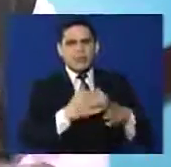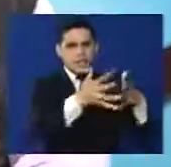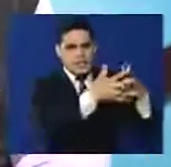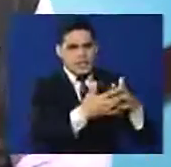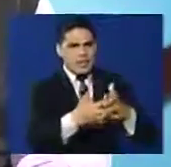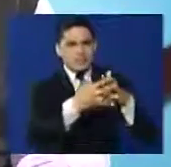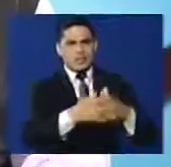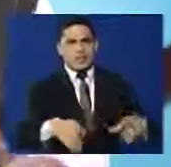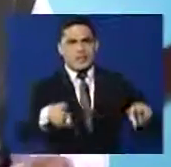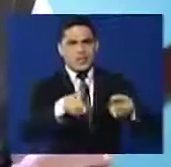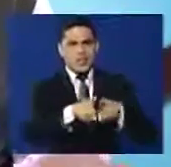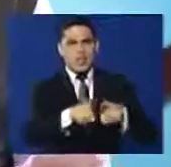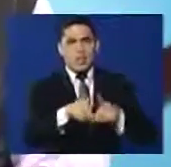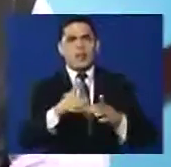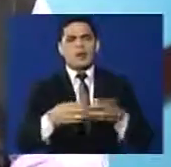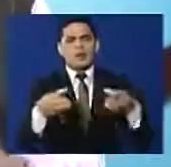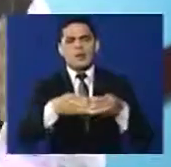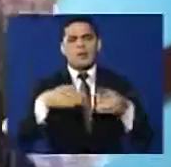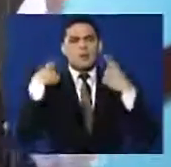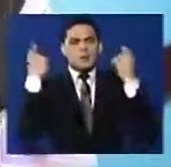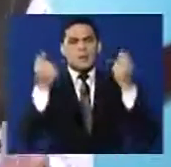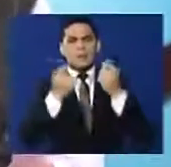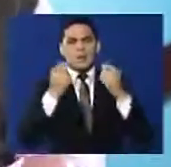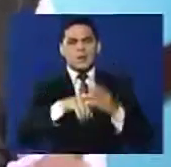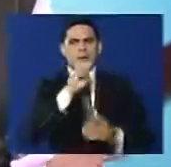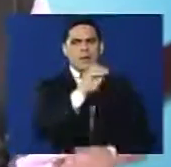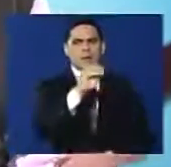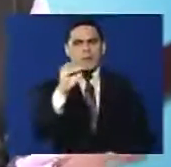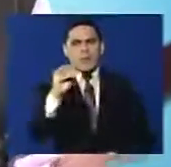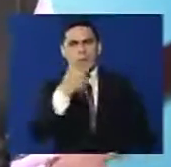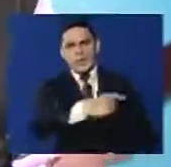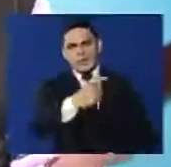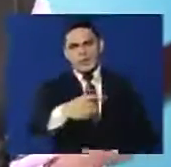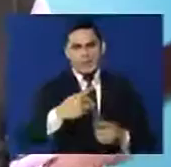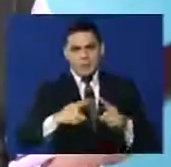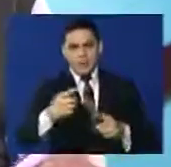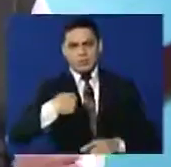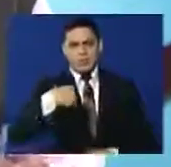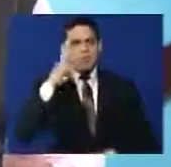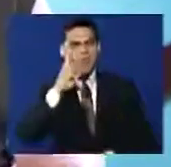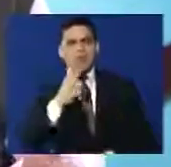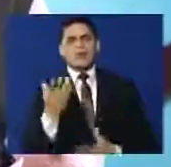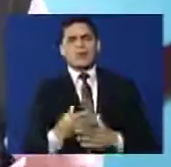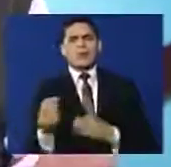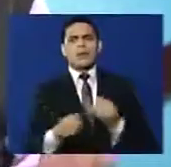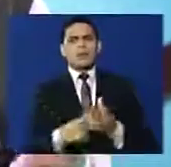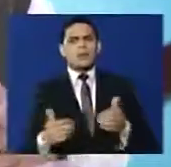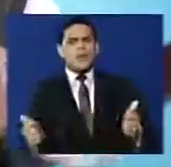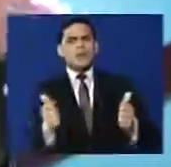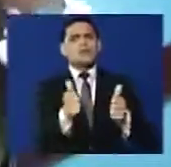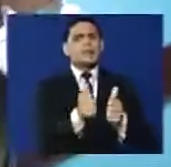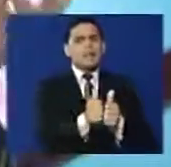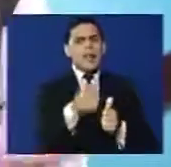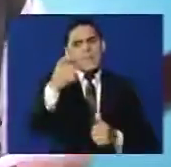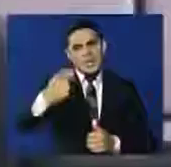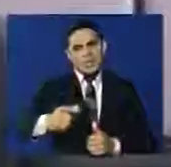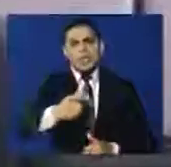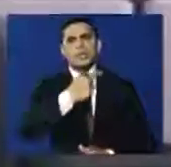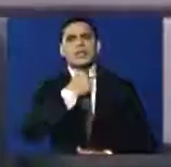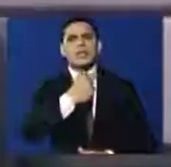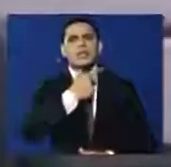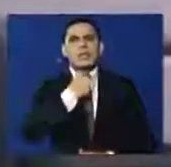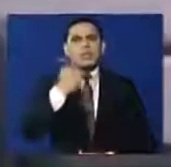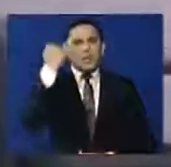quizá de los equipos de campaña, convocar gente, pero finalmente me imagino que se acerca a esos gobiernos gente que es afín a